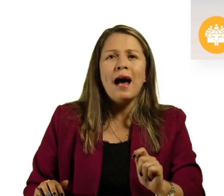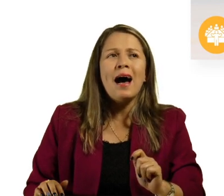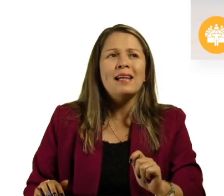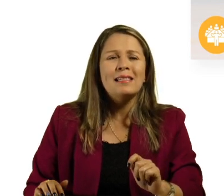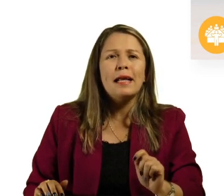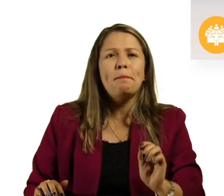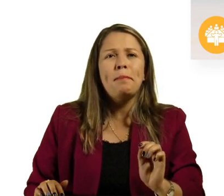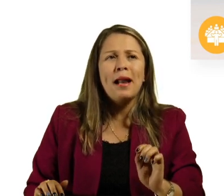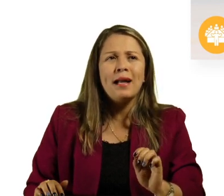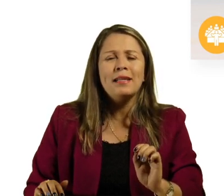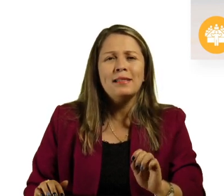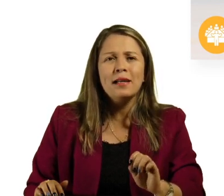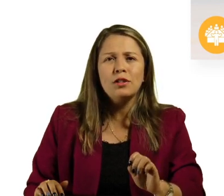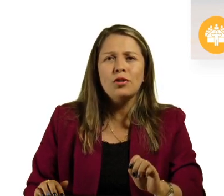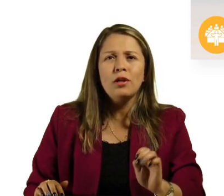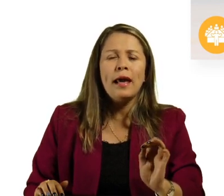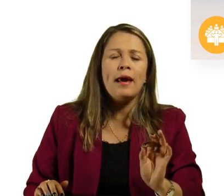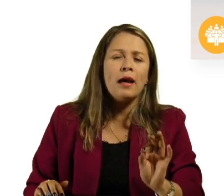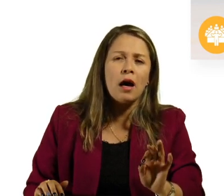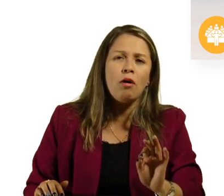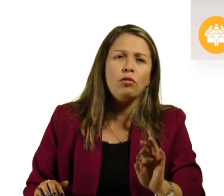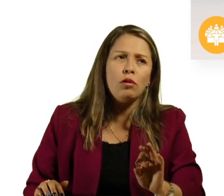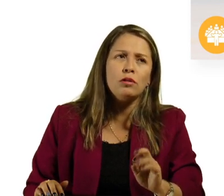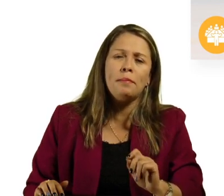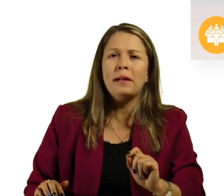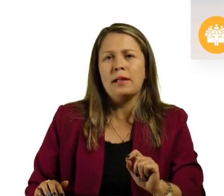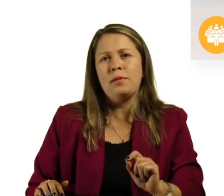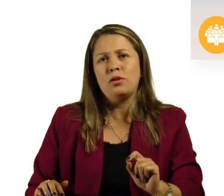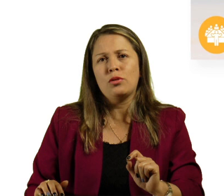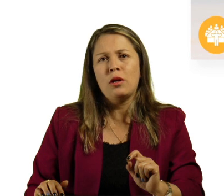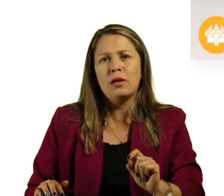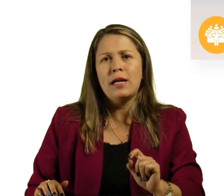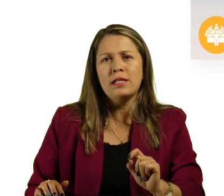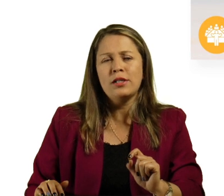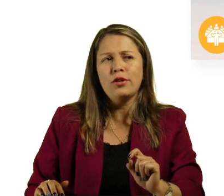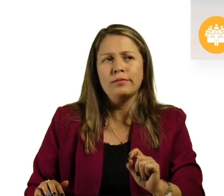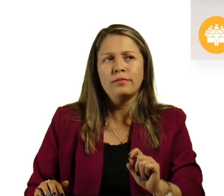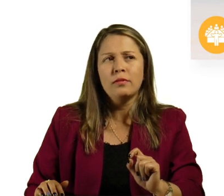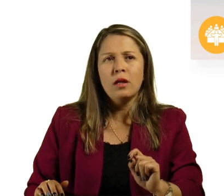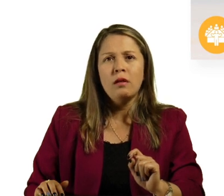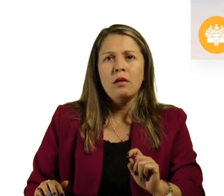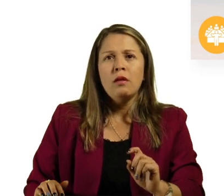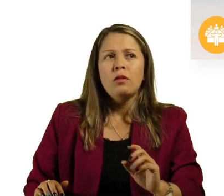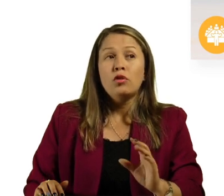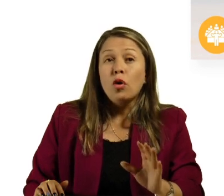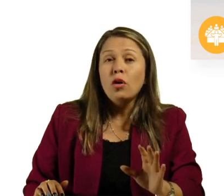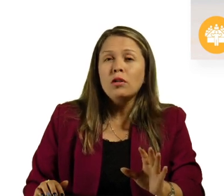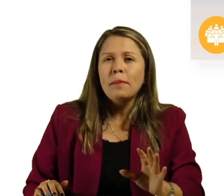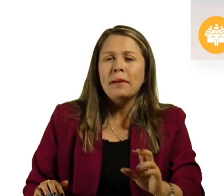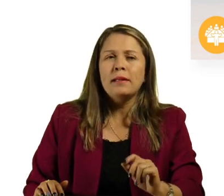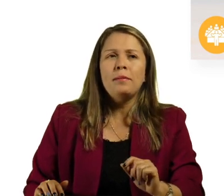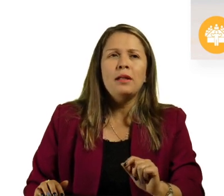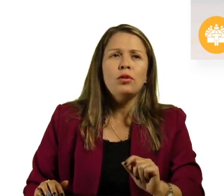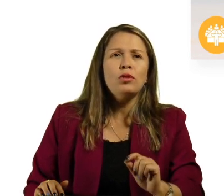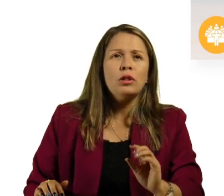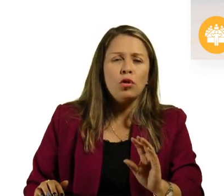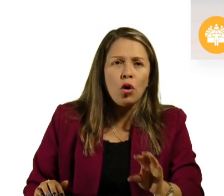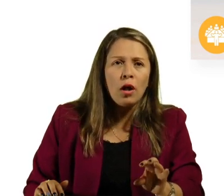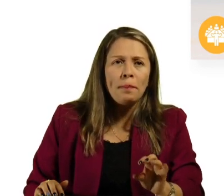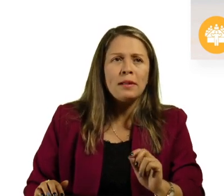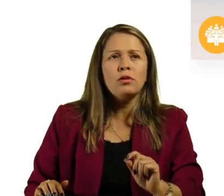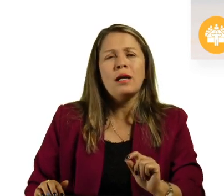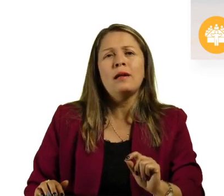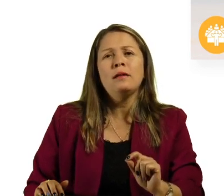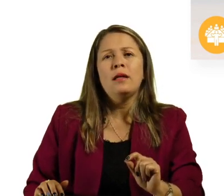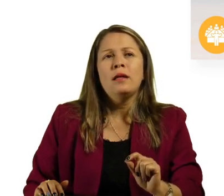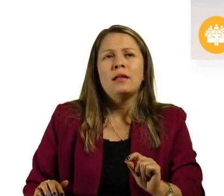pasar a hacer planes de acción en cada uno de los departamentos de la organización. Todos los departamentos y todo